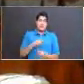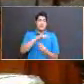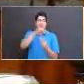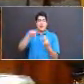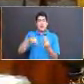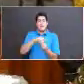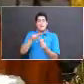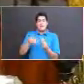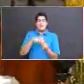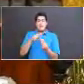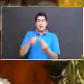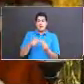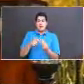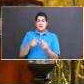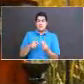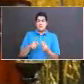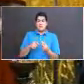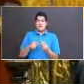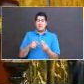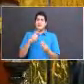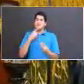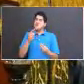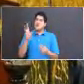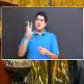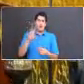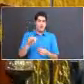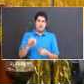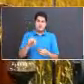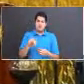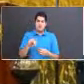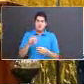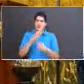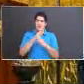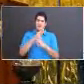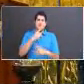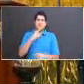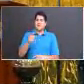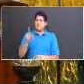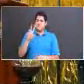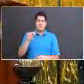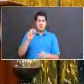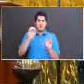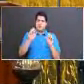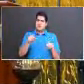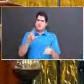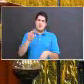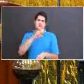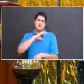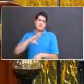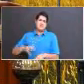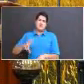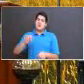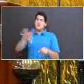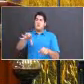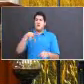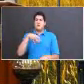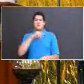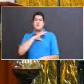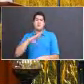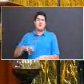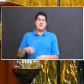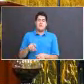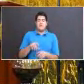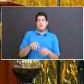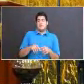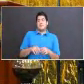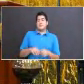ella se opuso. Al principio se opuso, dijo, ¿cómo es posible? Él no es cristiano, no aceptaba a Cristo, y en cambio usted sí.